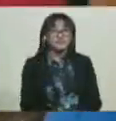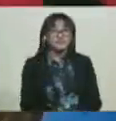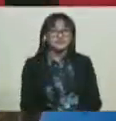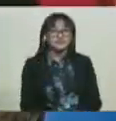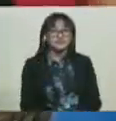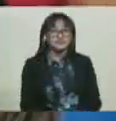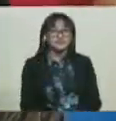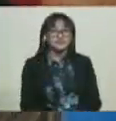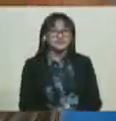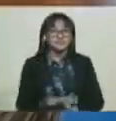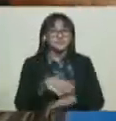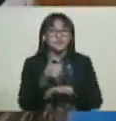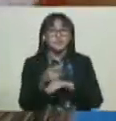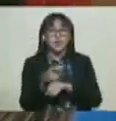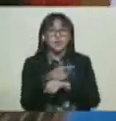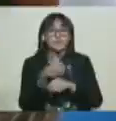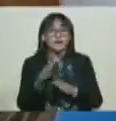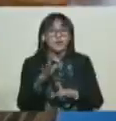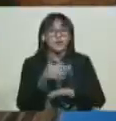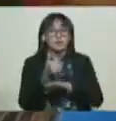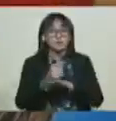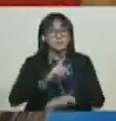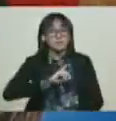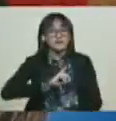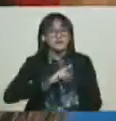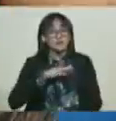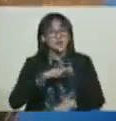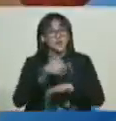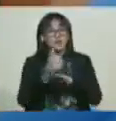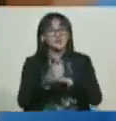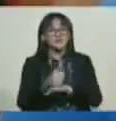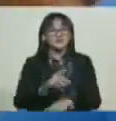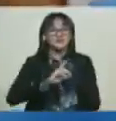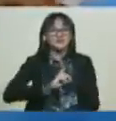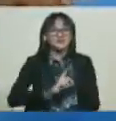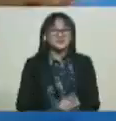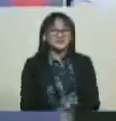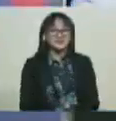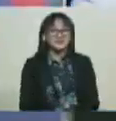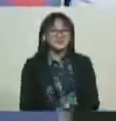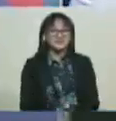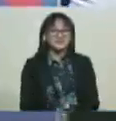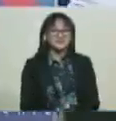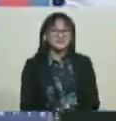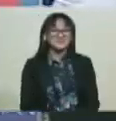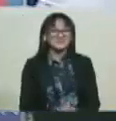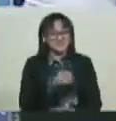la culpa de gobernador es culpa mía échame la culpa a mí también